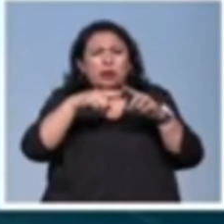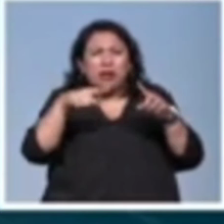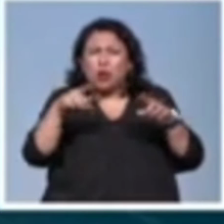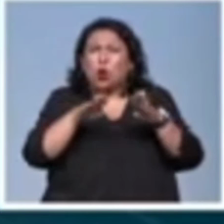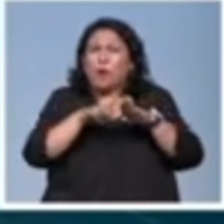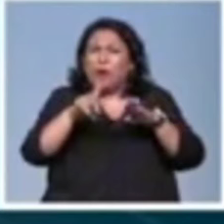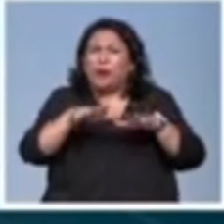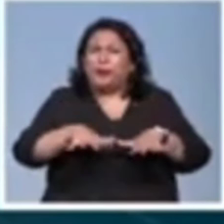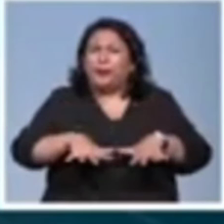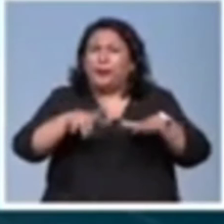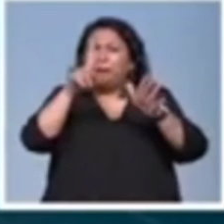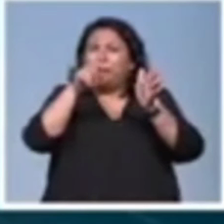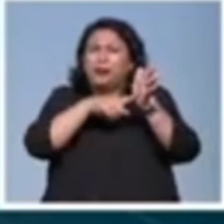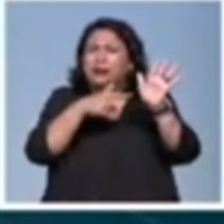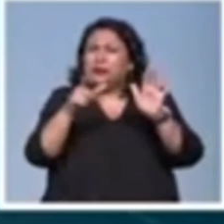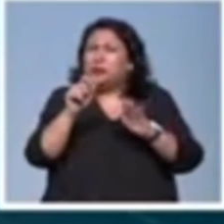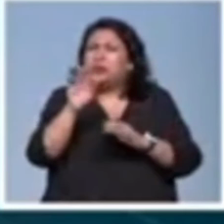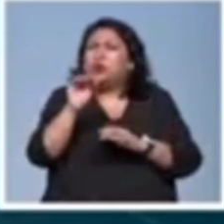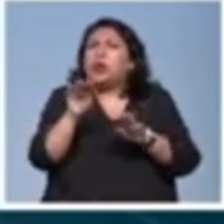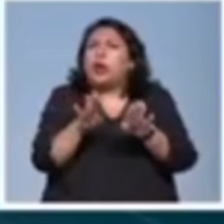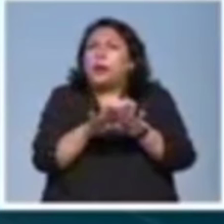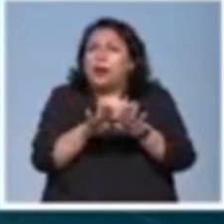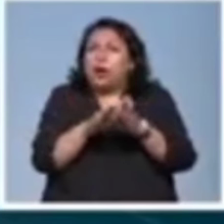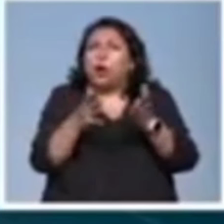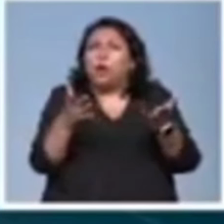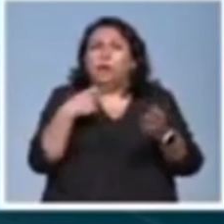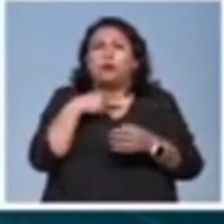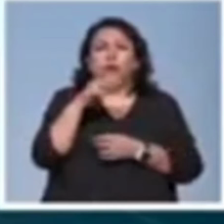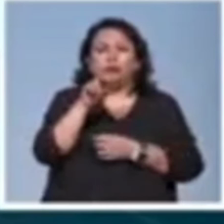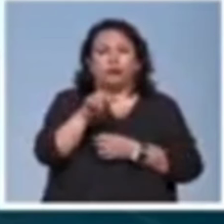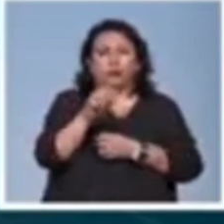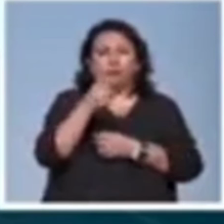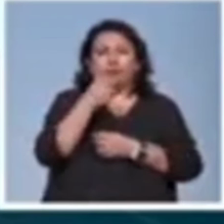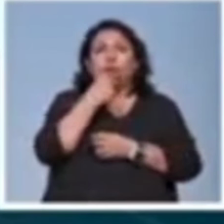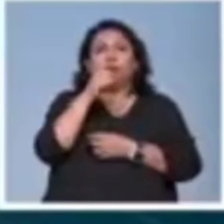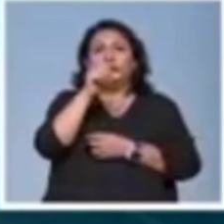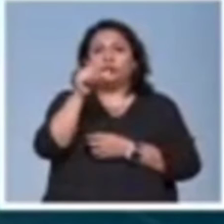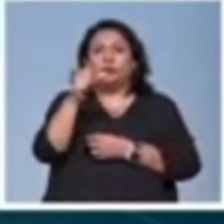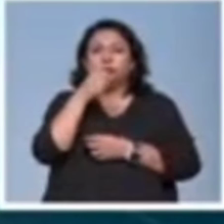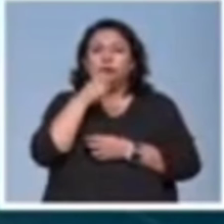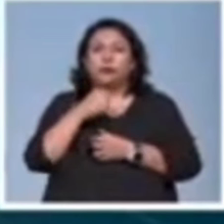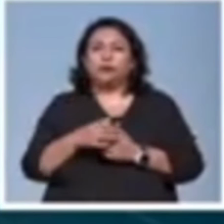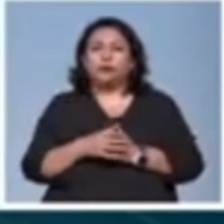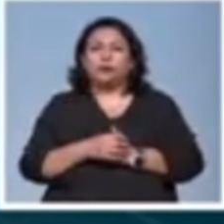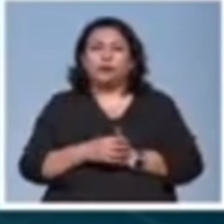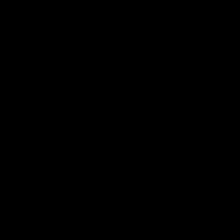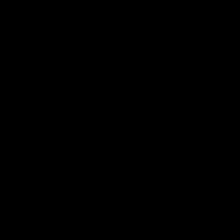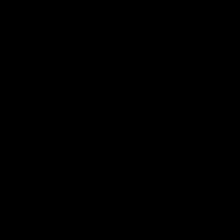inundación de 1629? Noticias 22, Alberto Aranda.